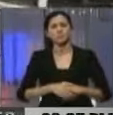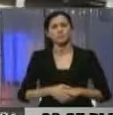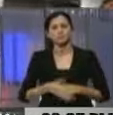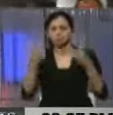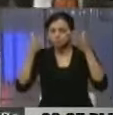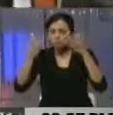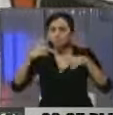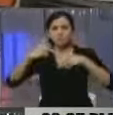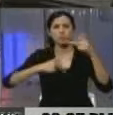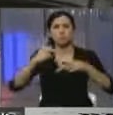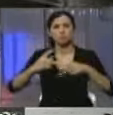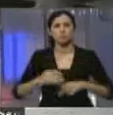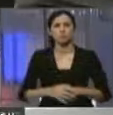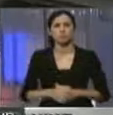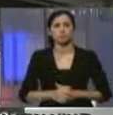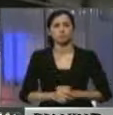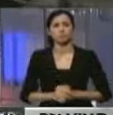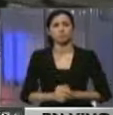productivamente